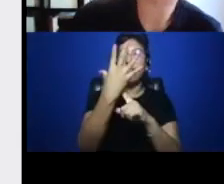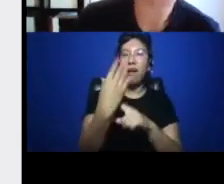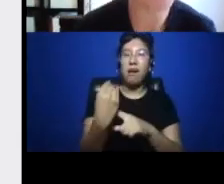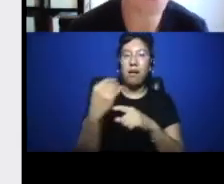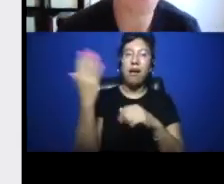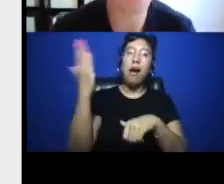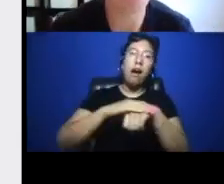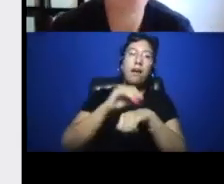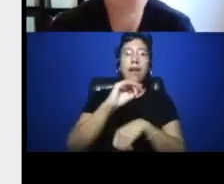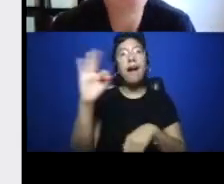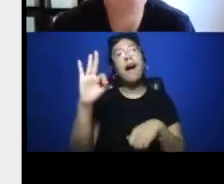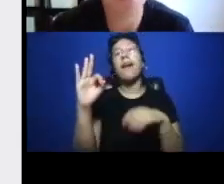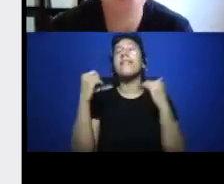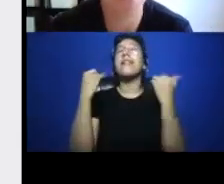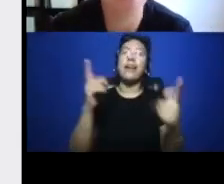en nuestras computadoras,